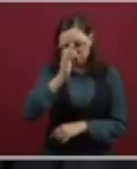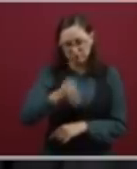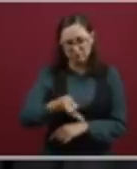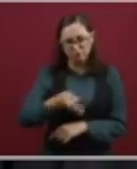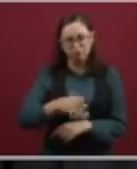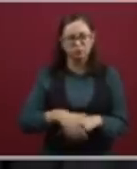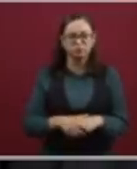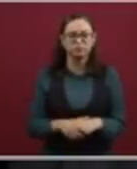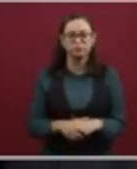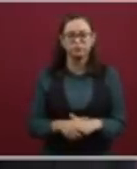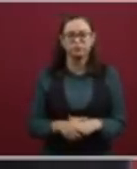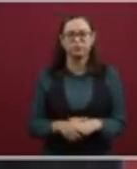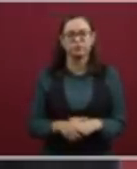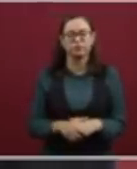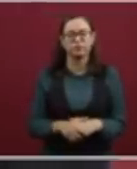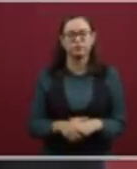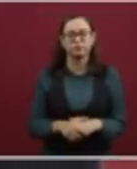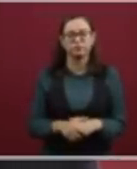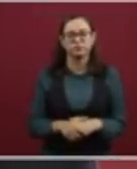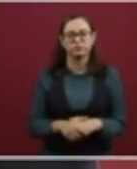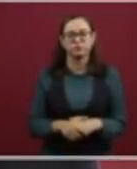porque dije que